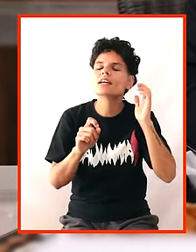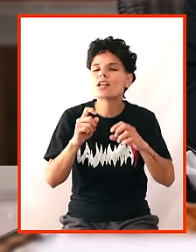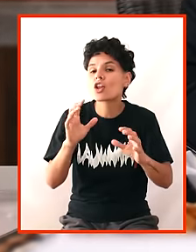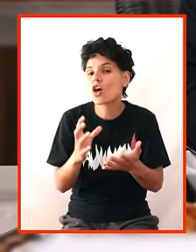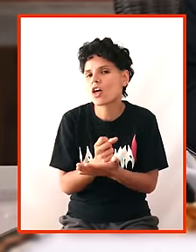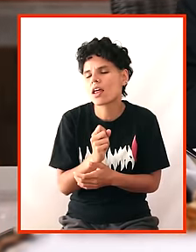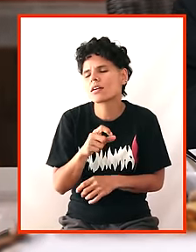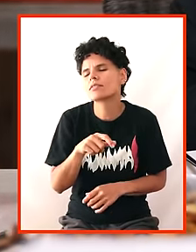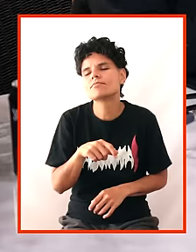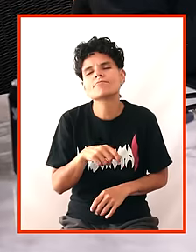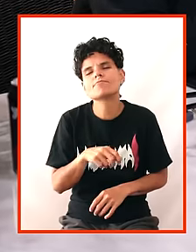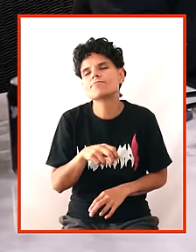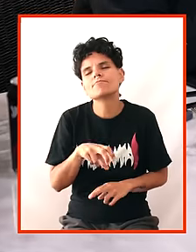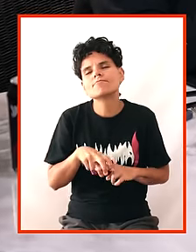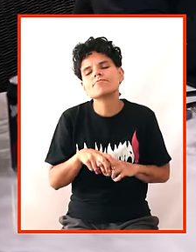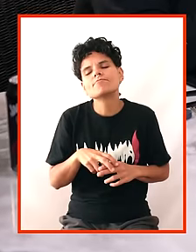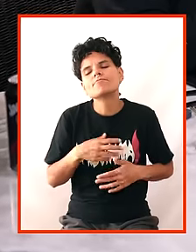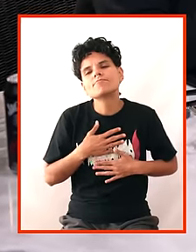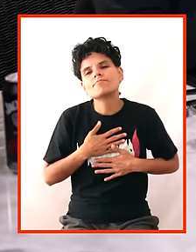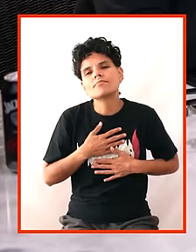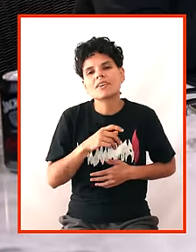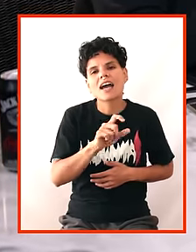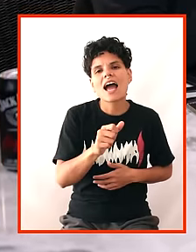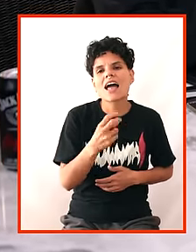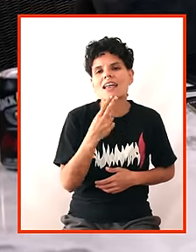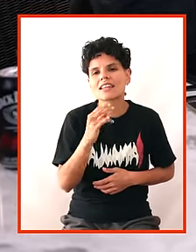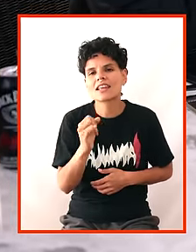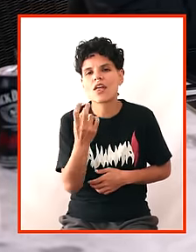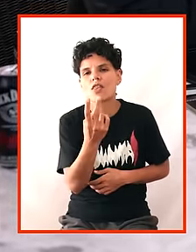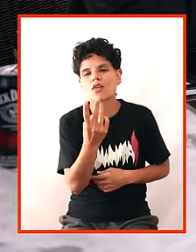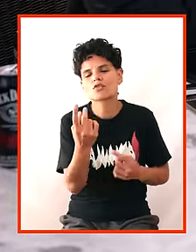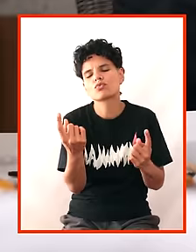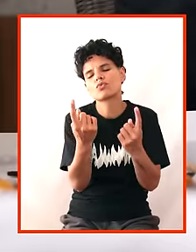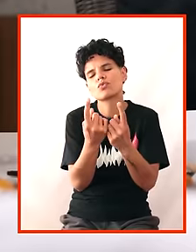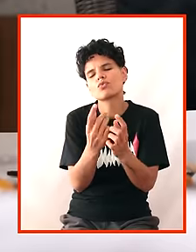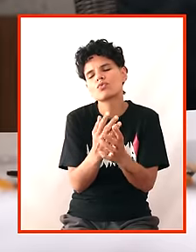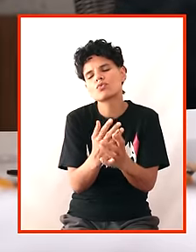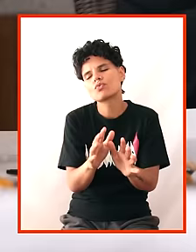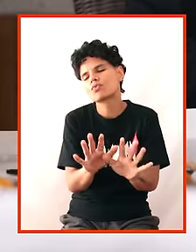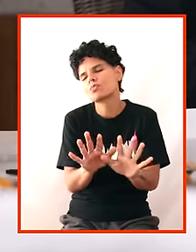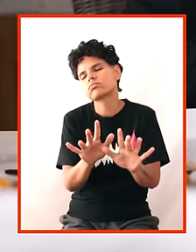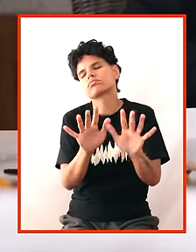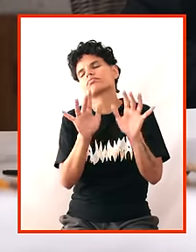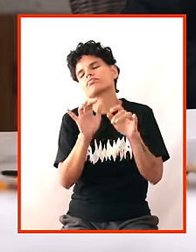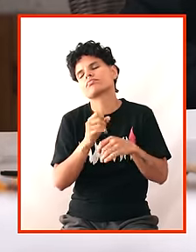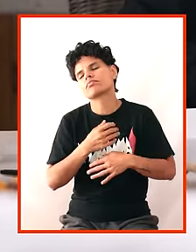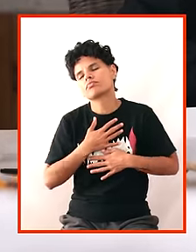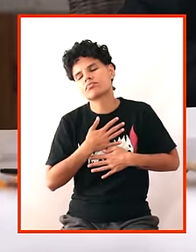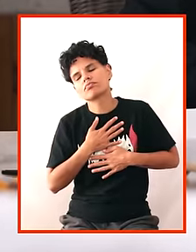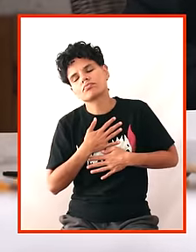son súper amigos. Sí, Nito Mestre con Gatti tocando juntos, ahí unos sofacitos así.